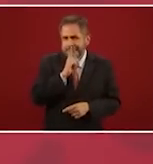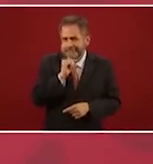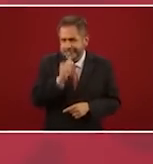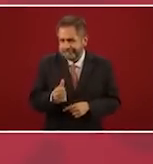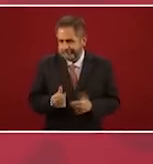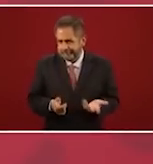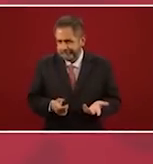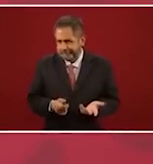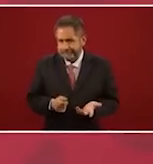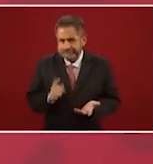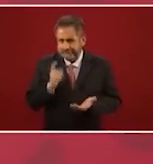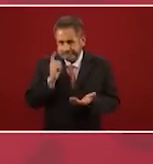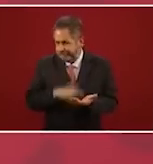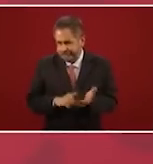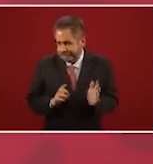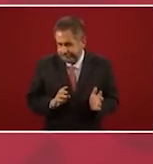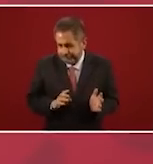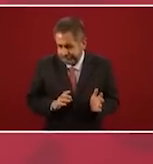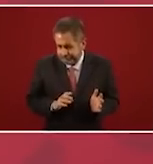No